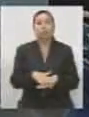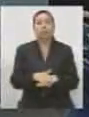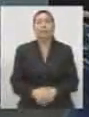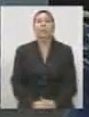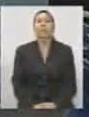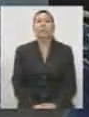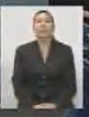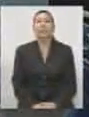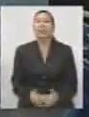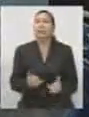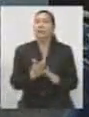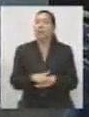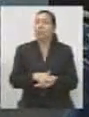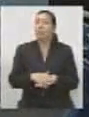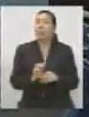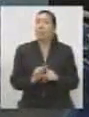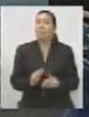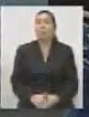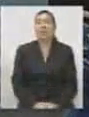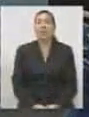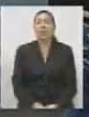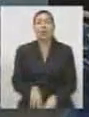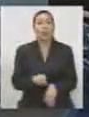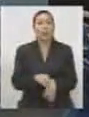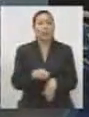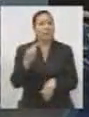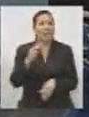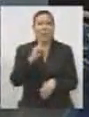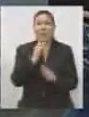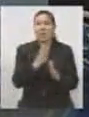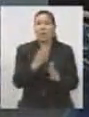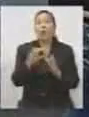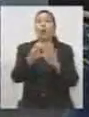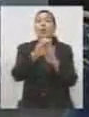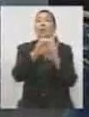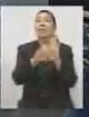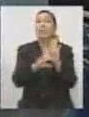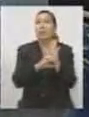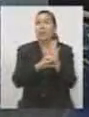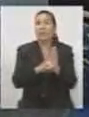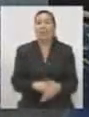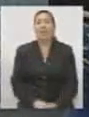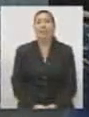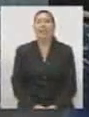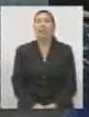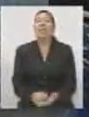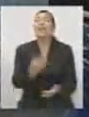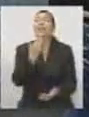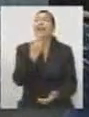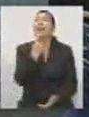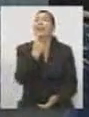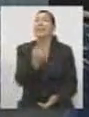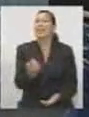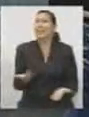administrativo. Ese es un órgano administrativo. El Consejo Nacional de la Magistratura es un órgano constitucional. ¿Y quién dice